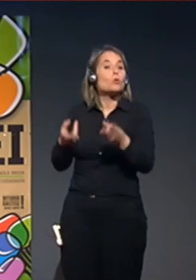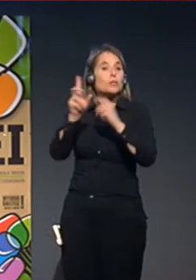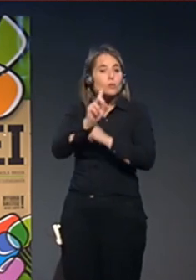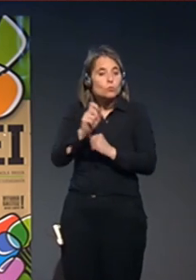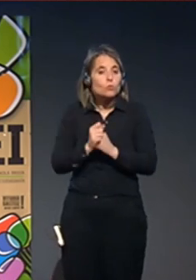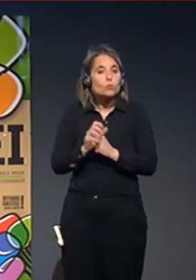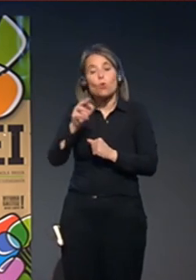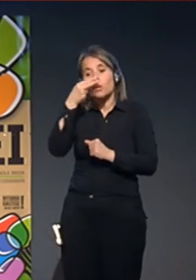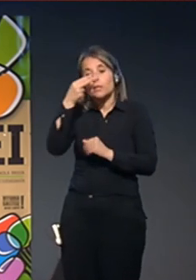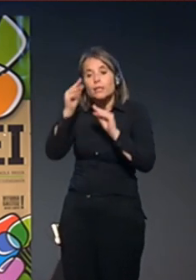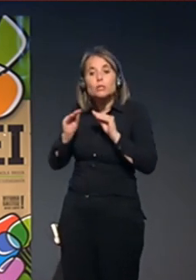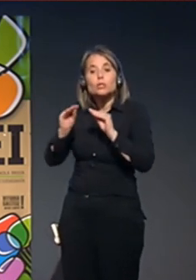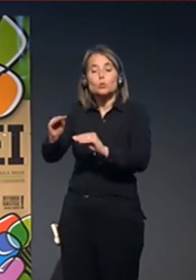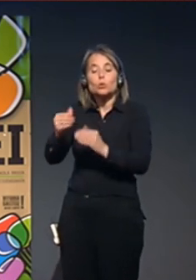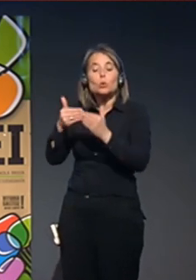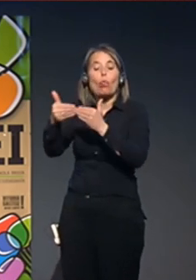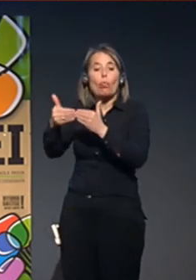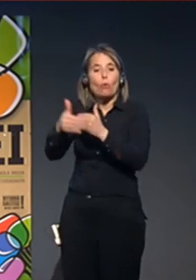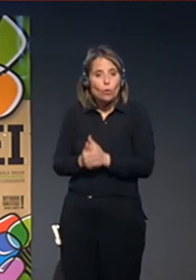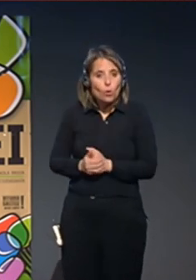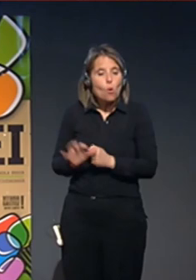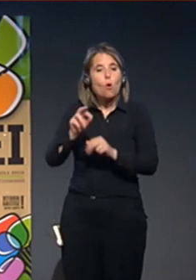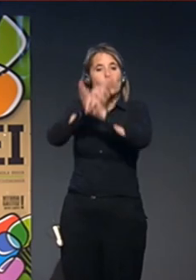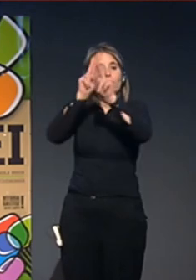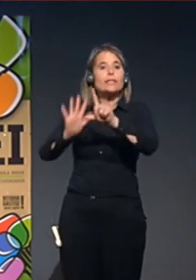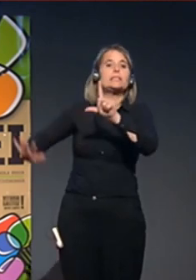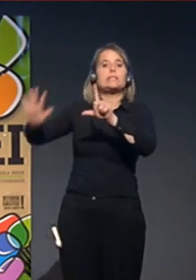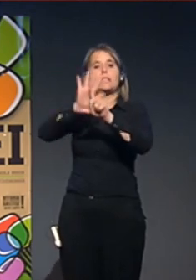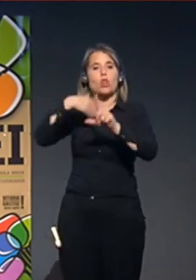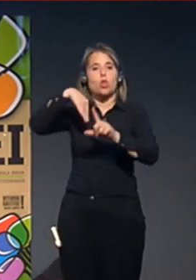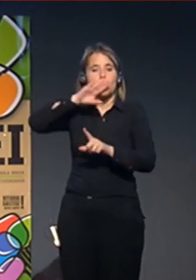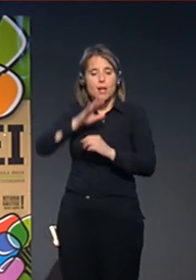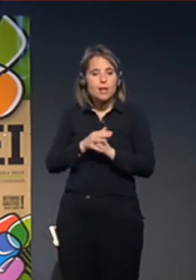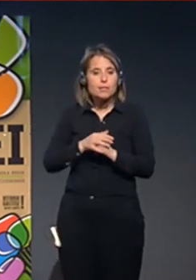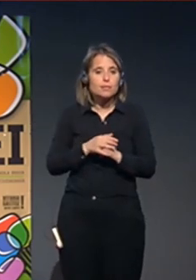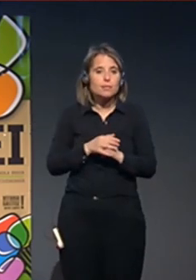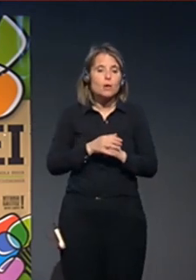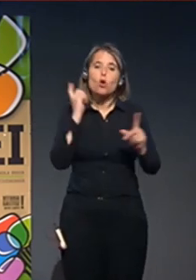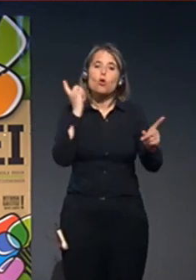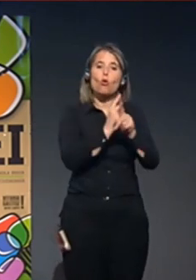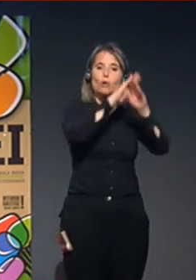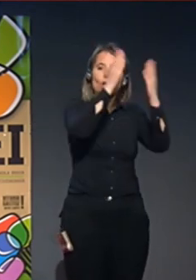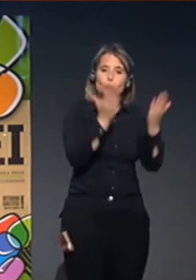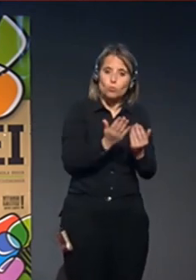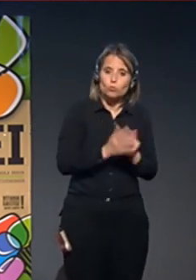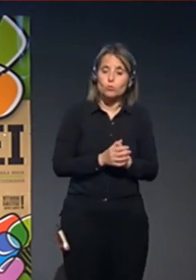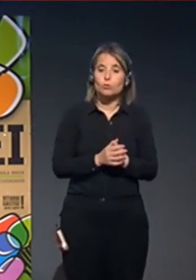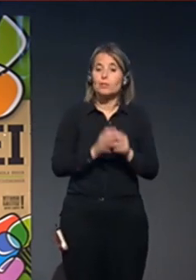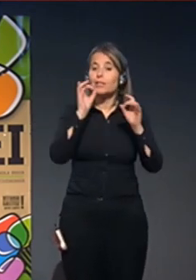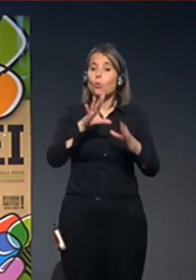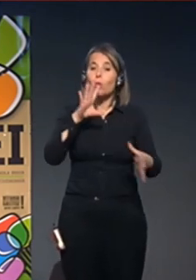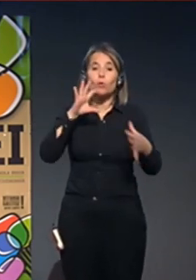que tienen intereses cortoplacistas o intereses nacionales por encima de los intereses mundiales Entonces lo mismo que ocurría en la Unión